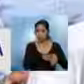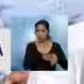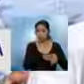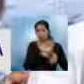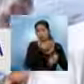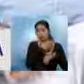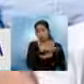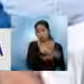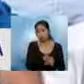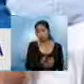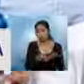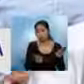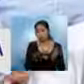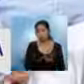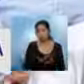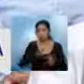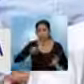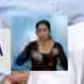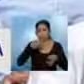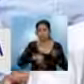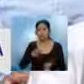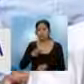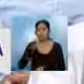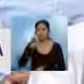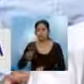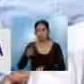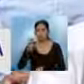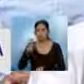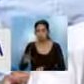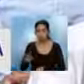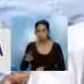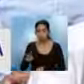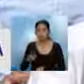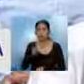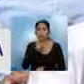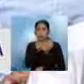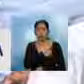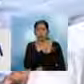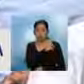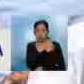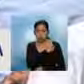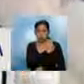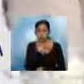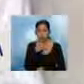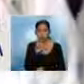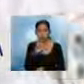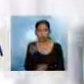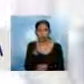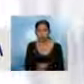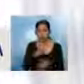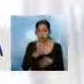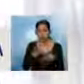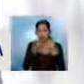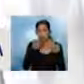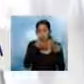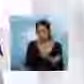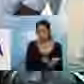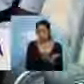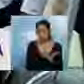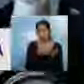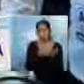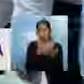de instrucción número 42 de Madrid dice que el Código Penal Español deja sin efecto este tipo de denuncias luego de que se